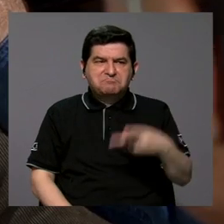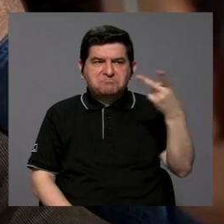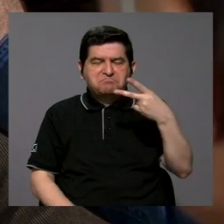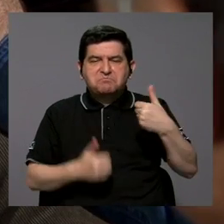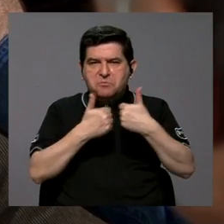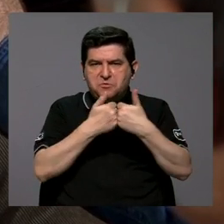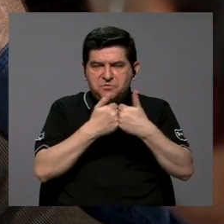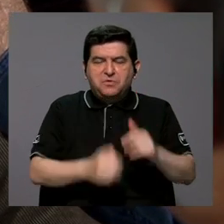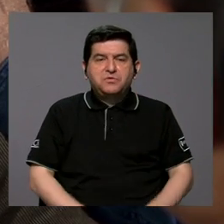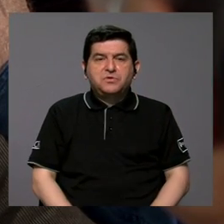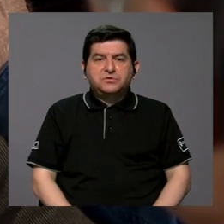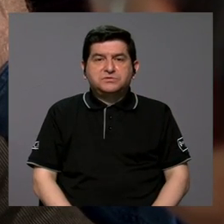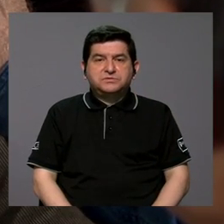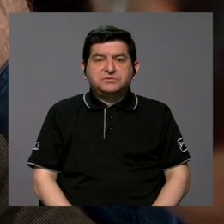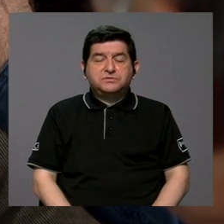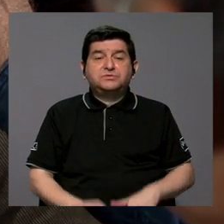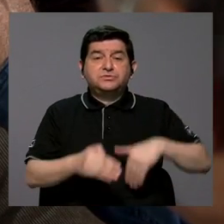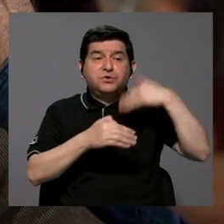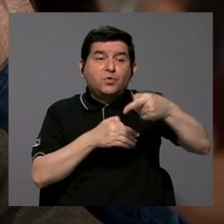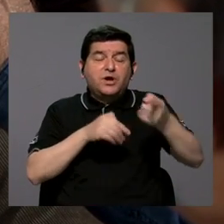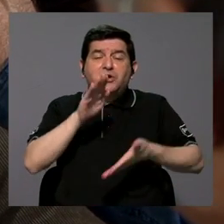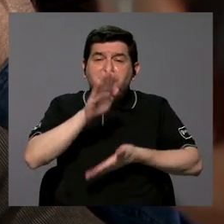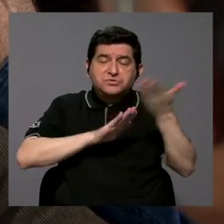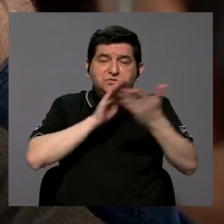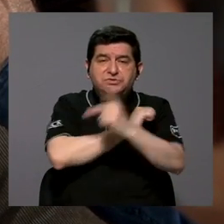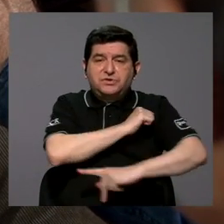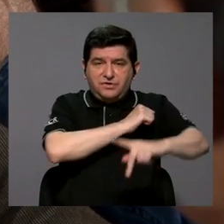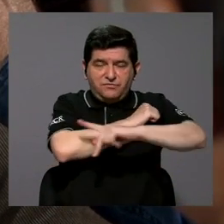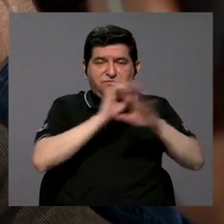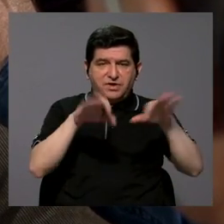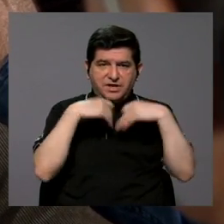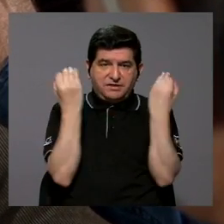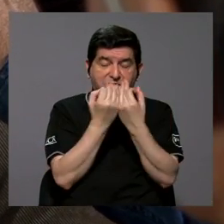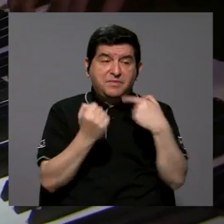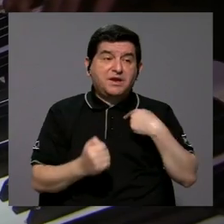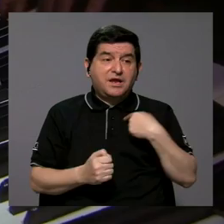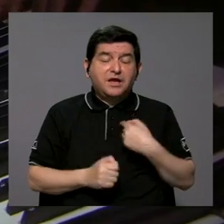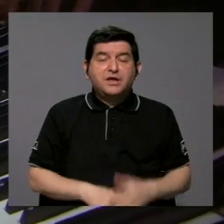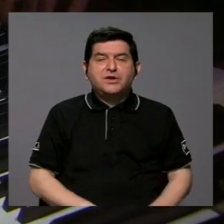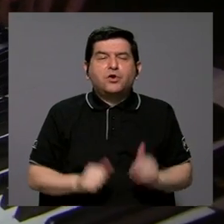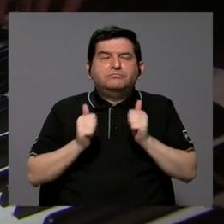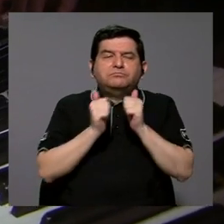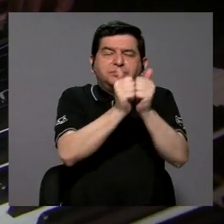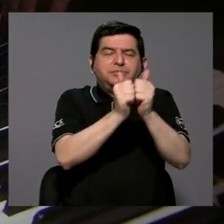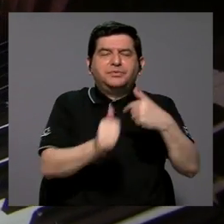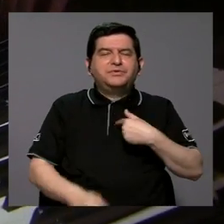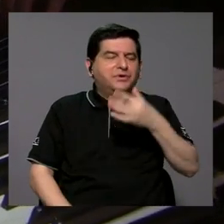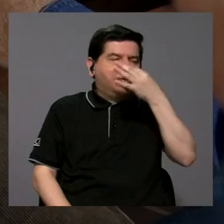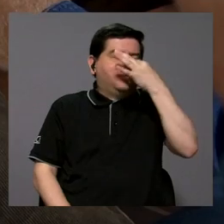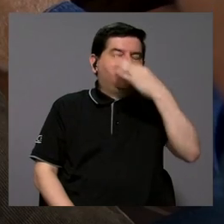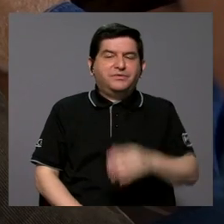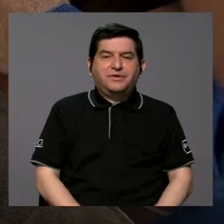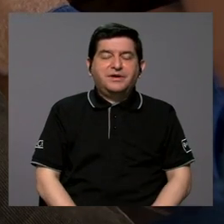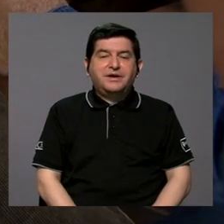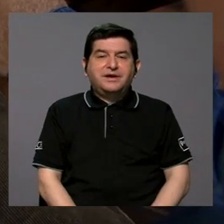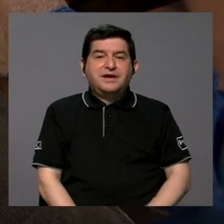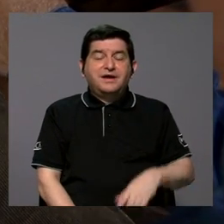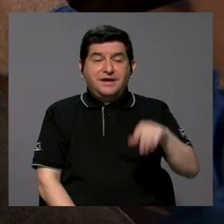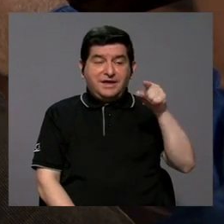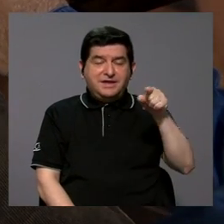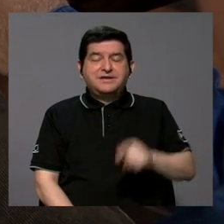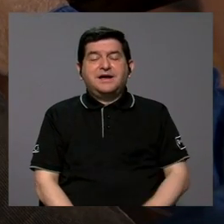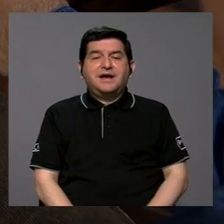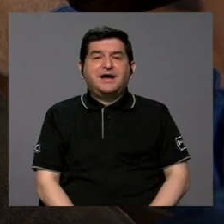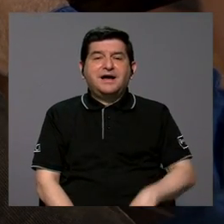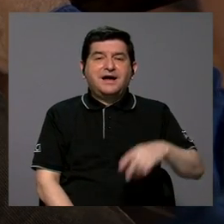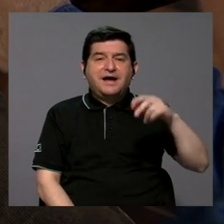novios. Eventualmente ella decidió irse del país, la familia, y yo la seguí porque estaba enamoradísimo. Ella es Holly Christopher, mi esposa,